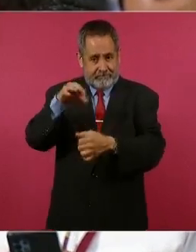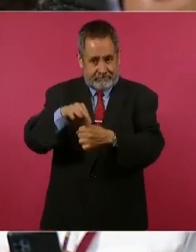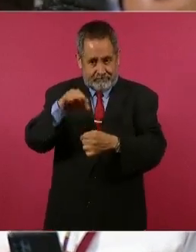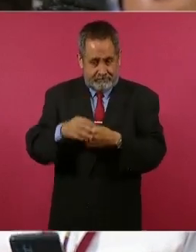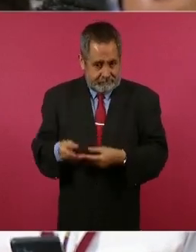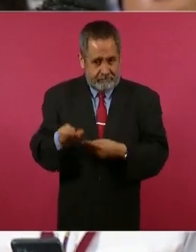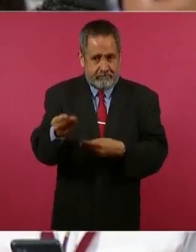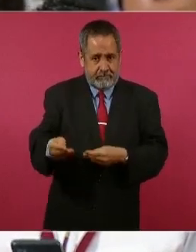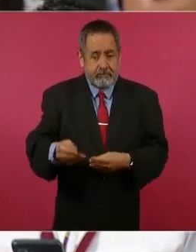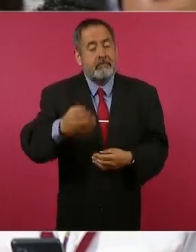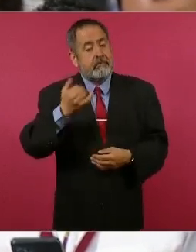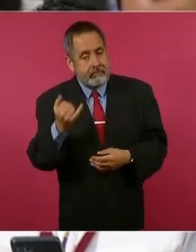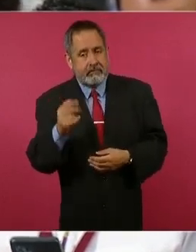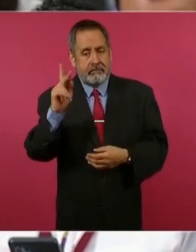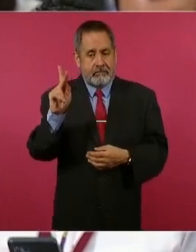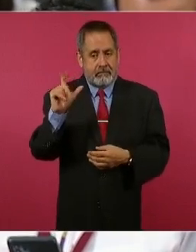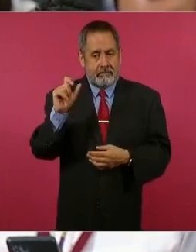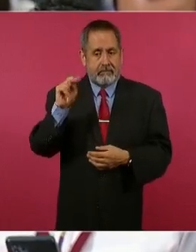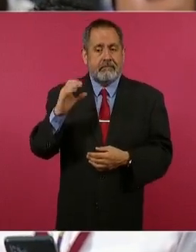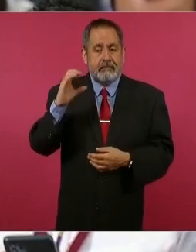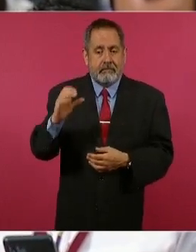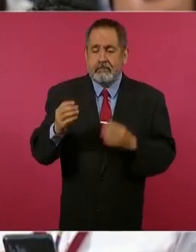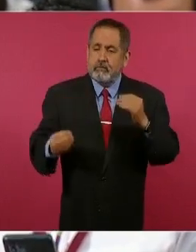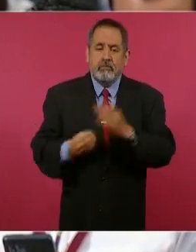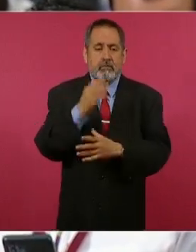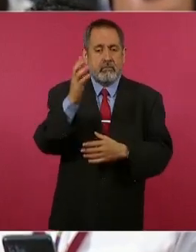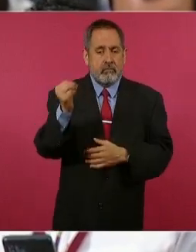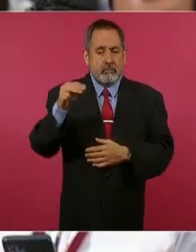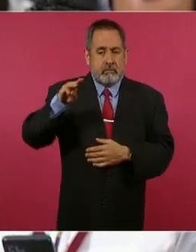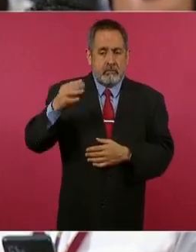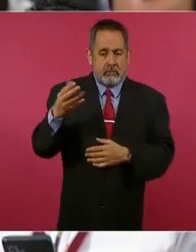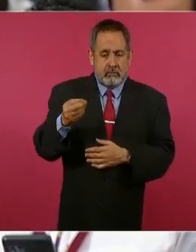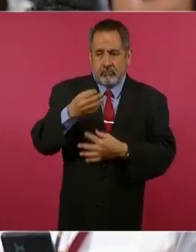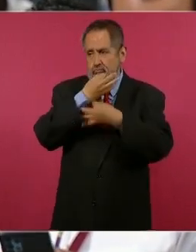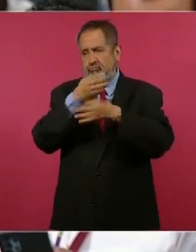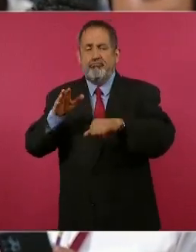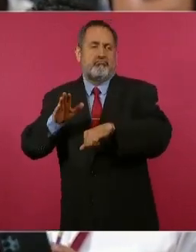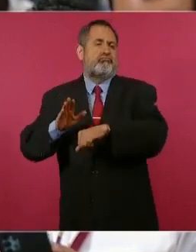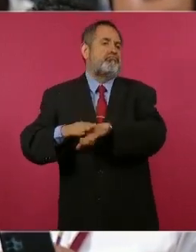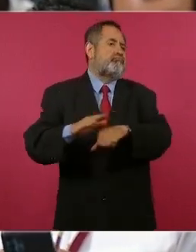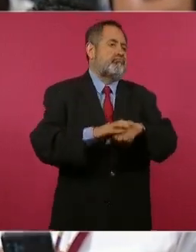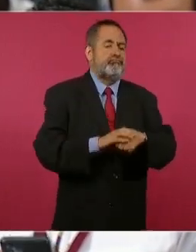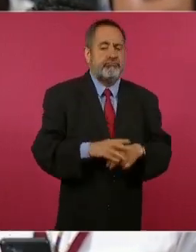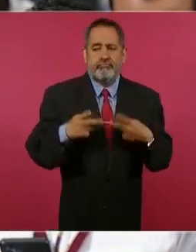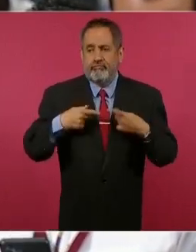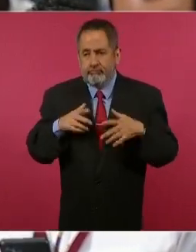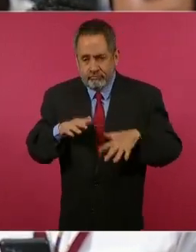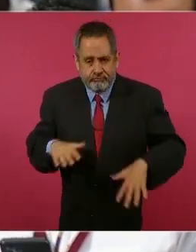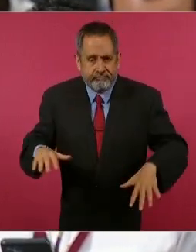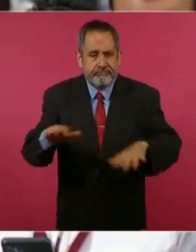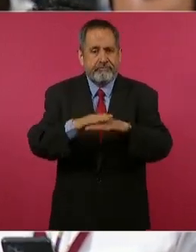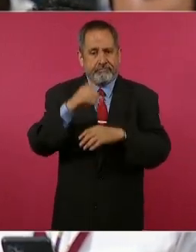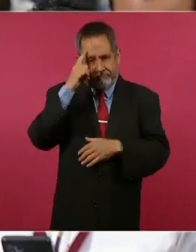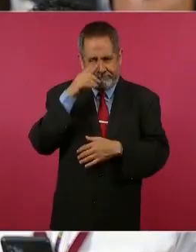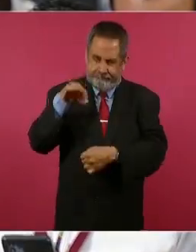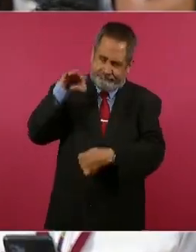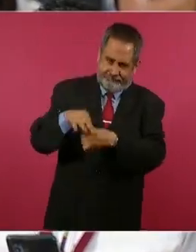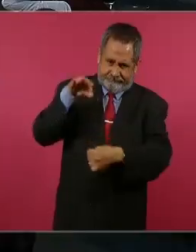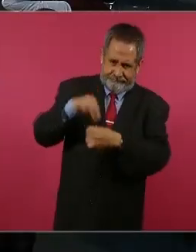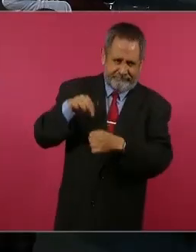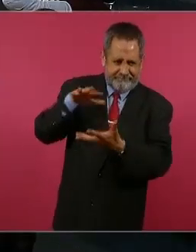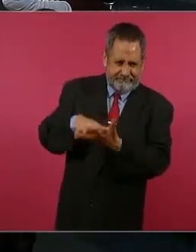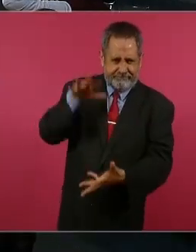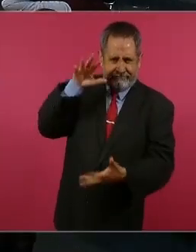justamente el 9 de mayo de 2023 cuando usted hizo este llamado al pueblo de México a votar